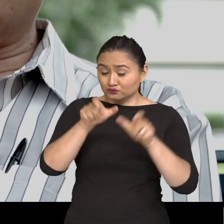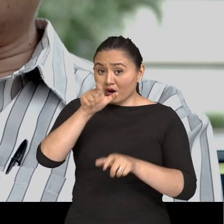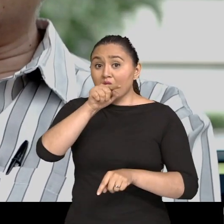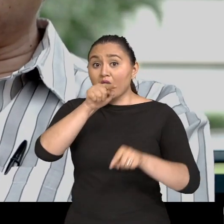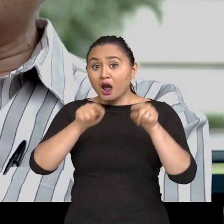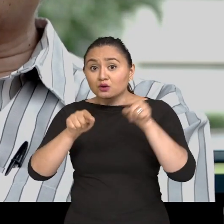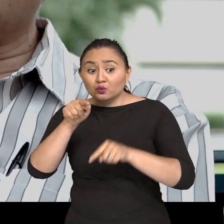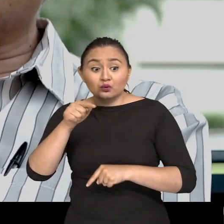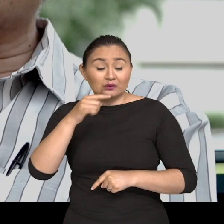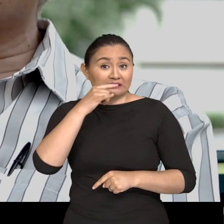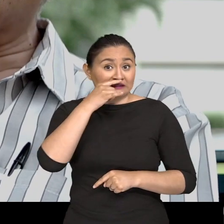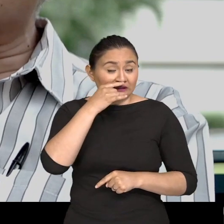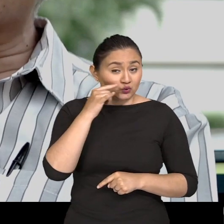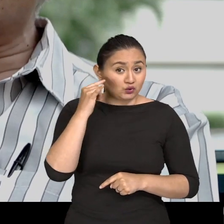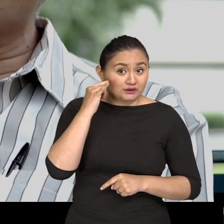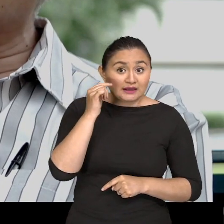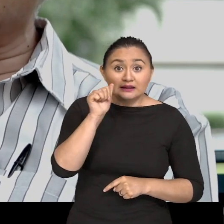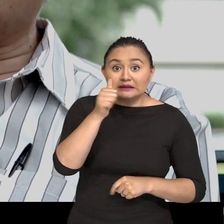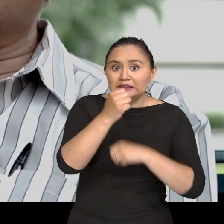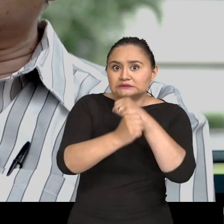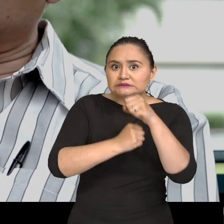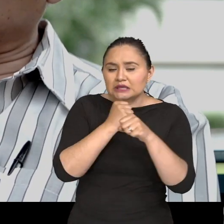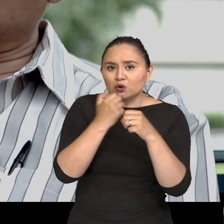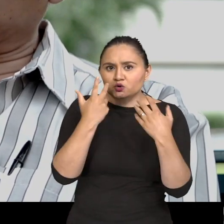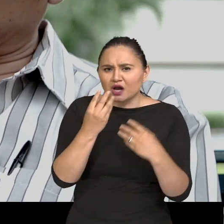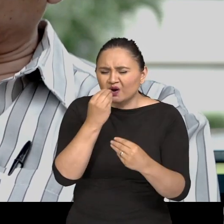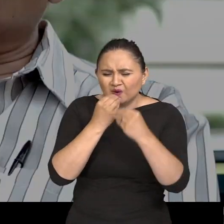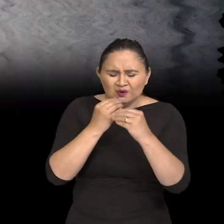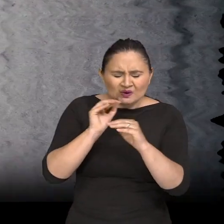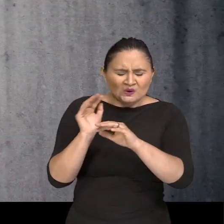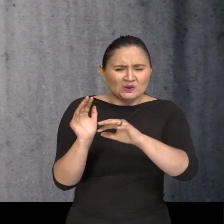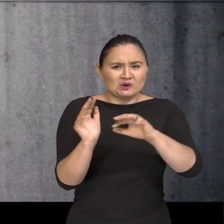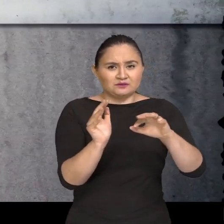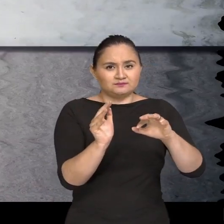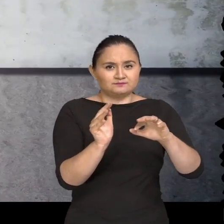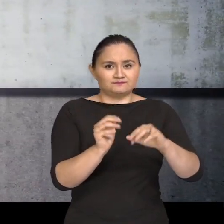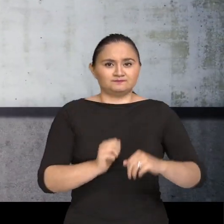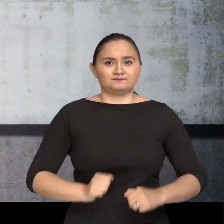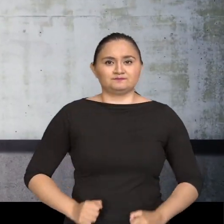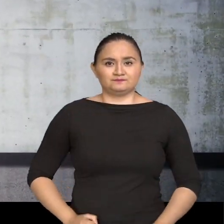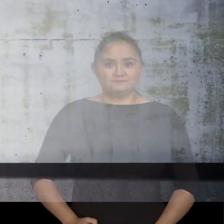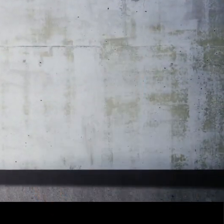personas de niñas que a los 10 años ya tienen algún tipo de este problema